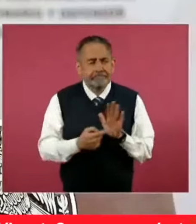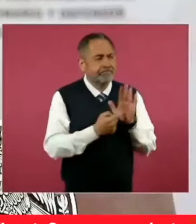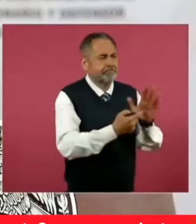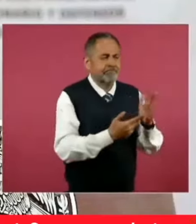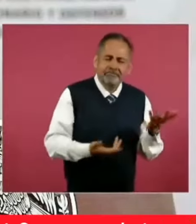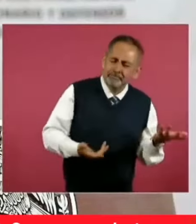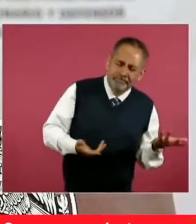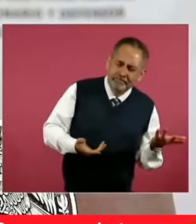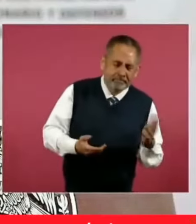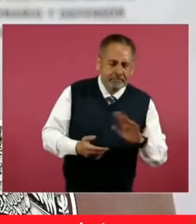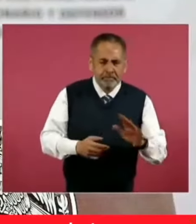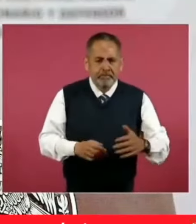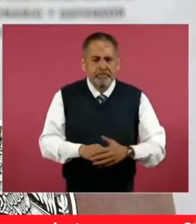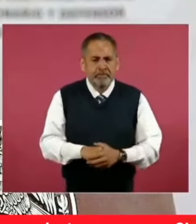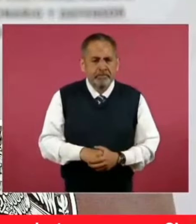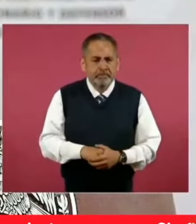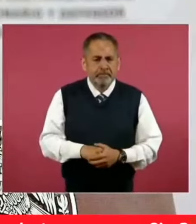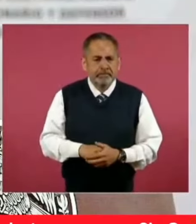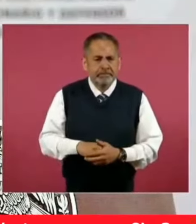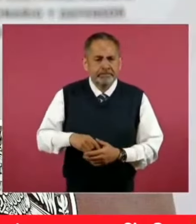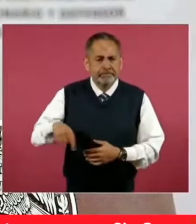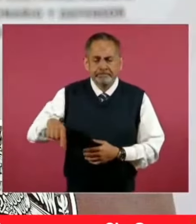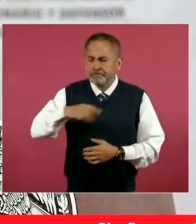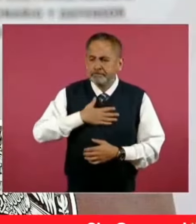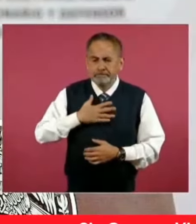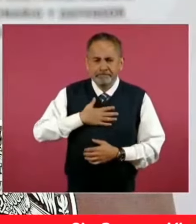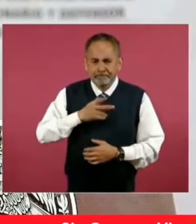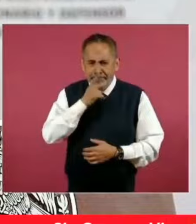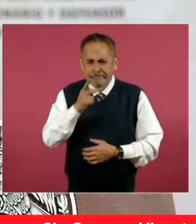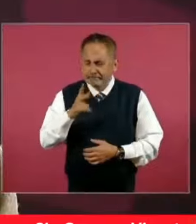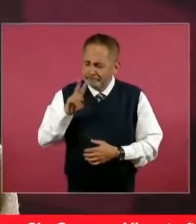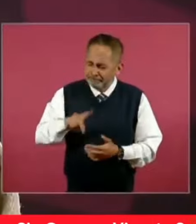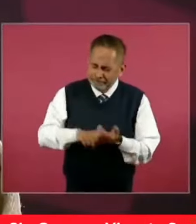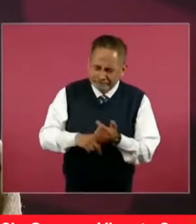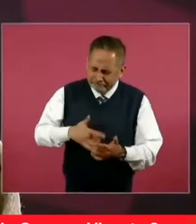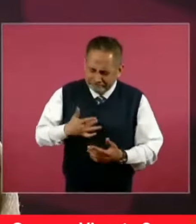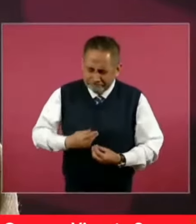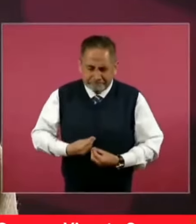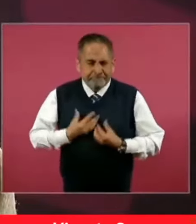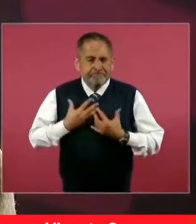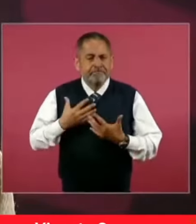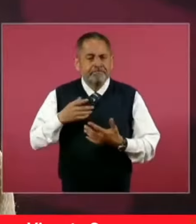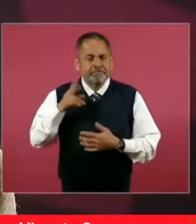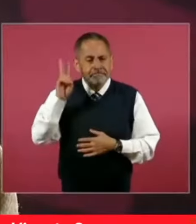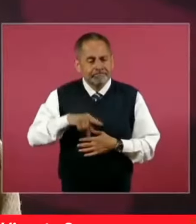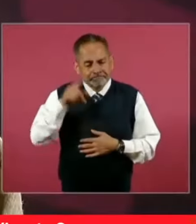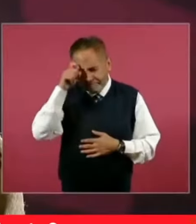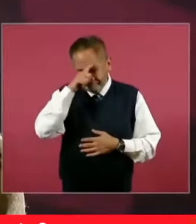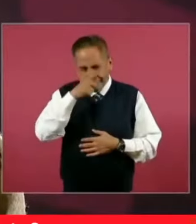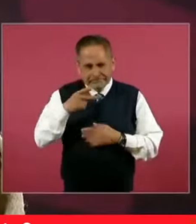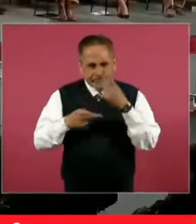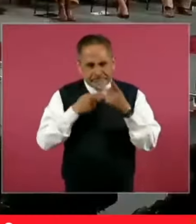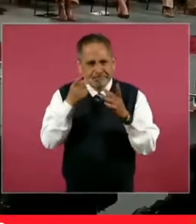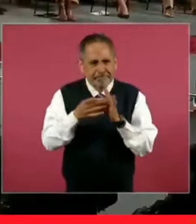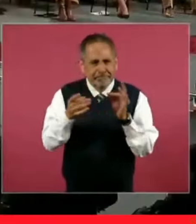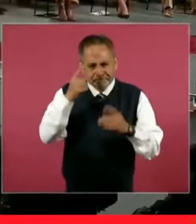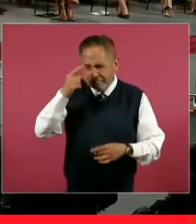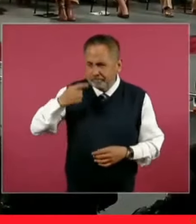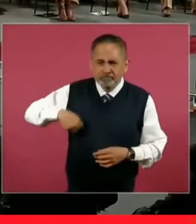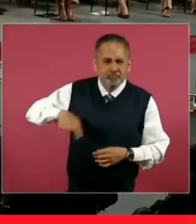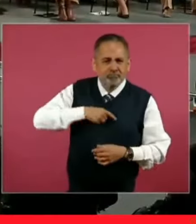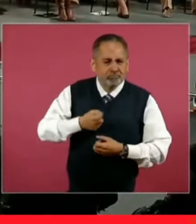expresarlo. Las palabras que estoy diciendo me nacen, a veces es complicado para